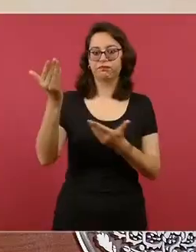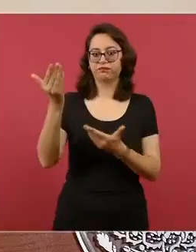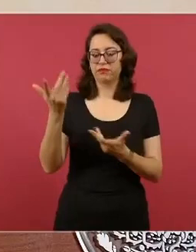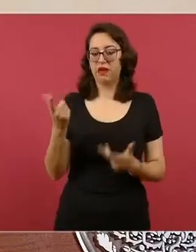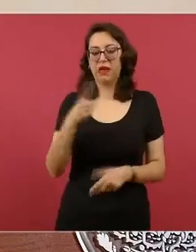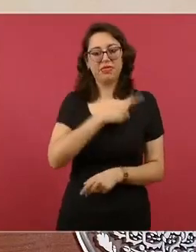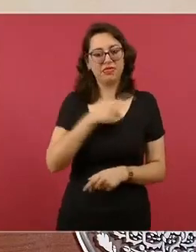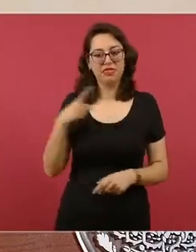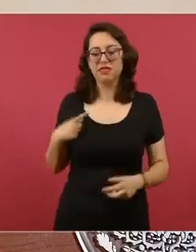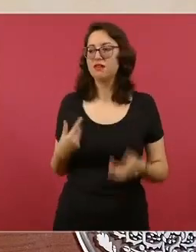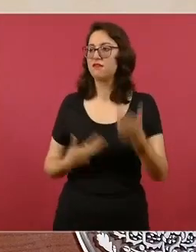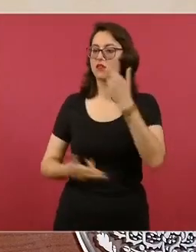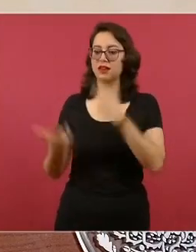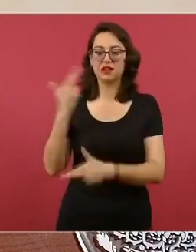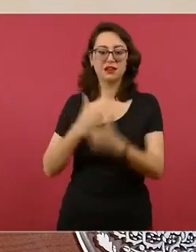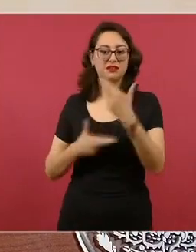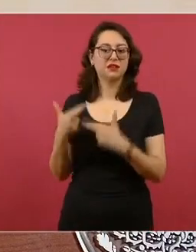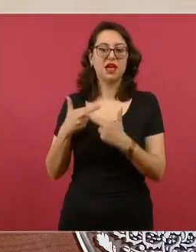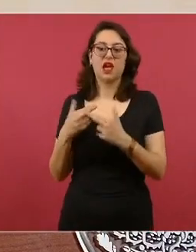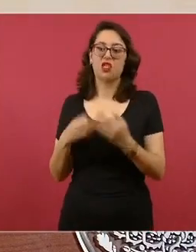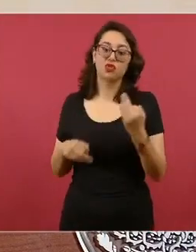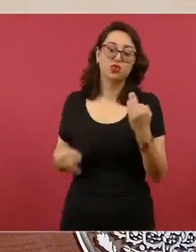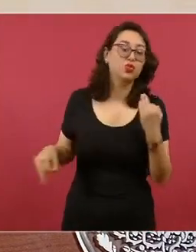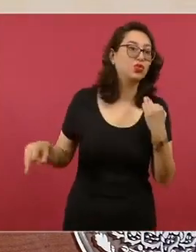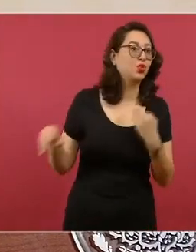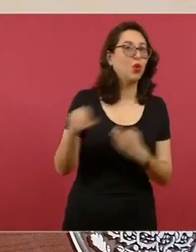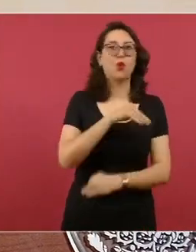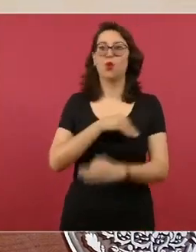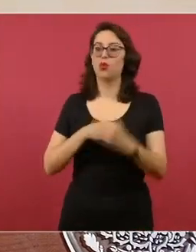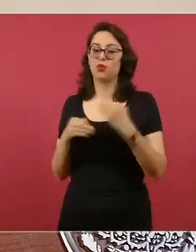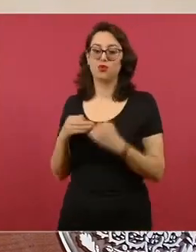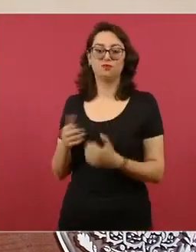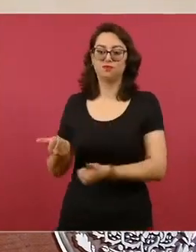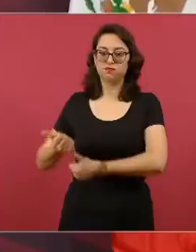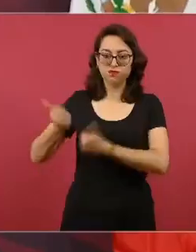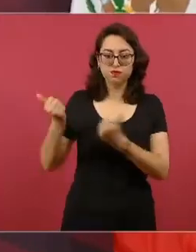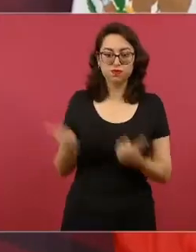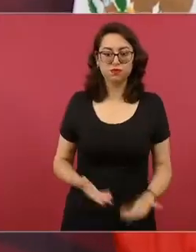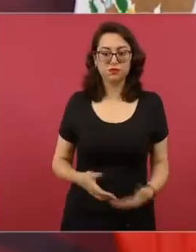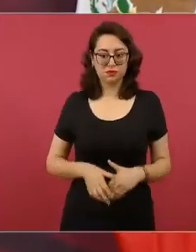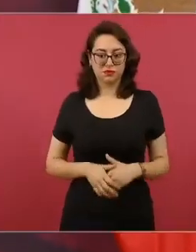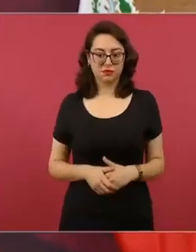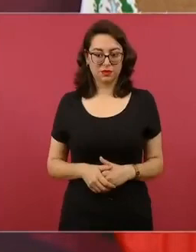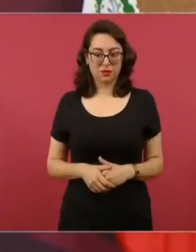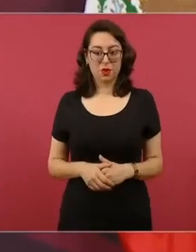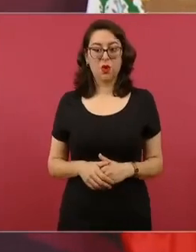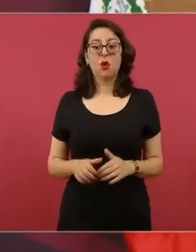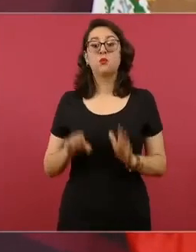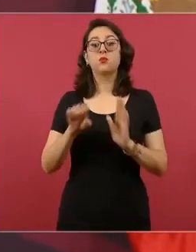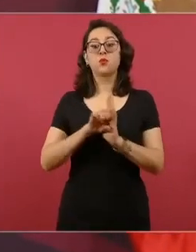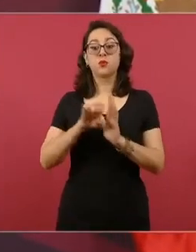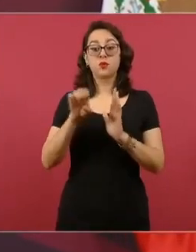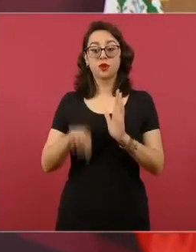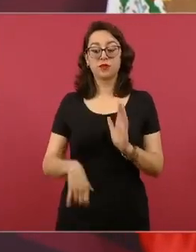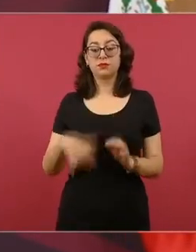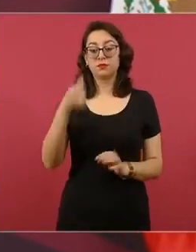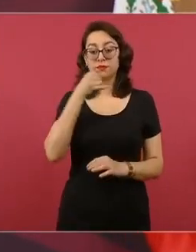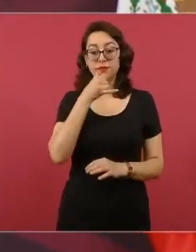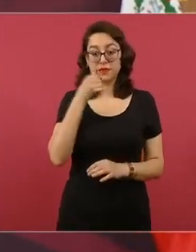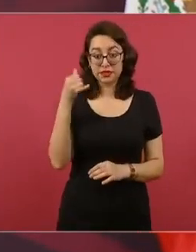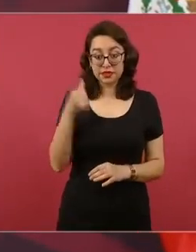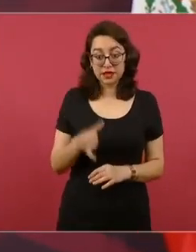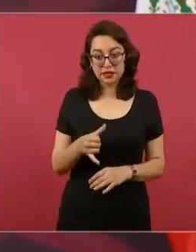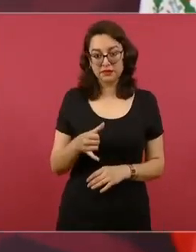en otros. Hay países como Italia en donde nos ayudan mucho en